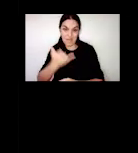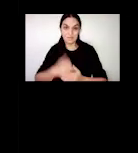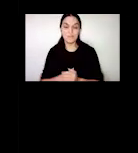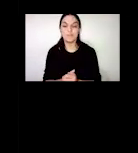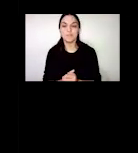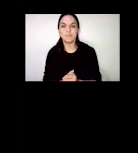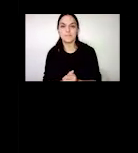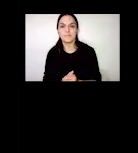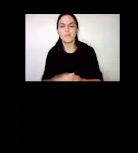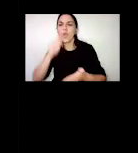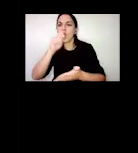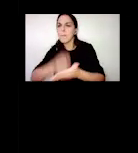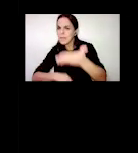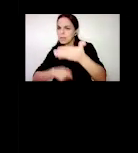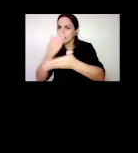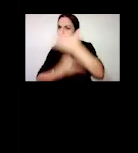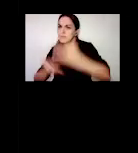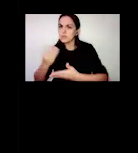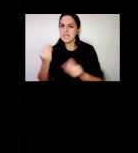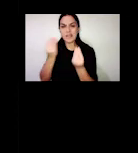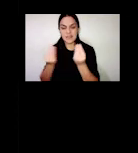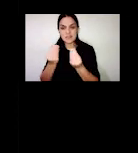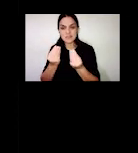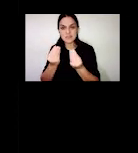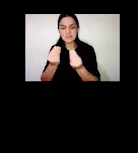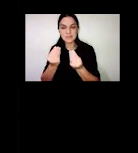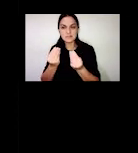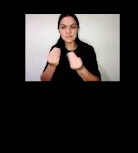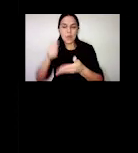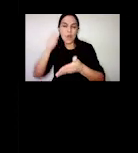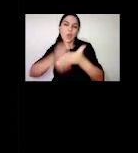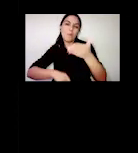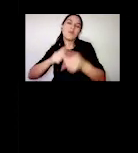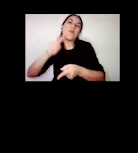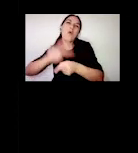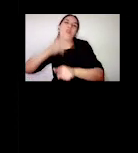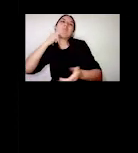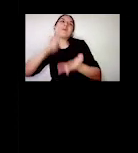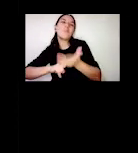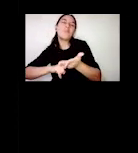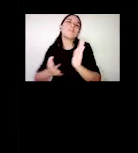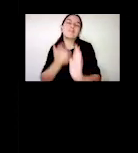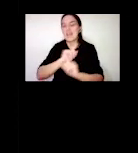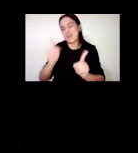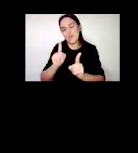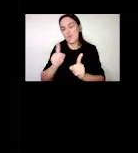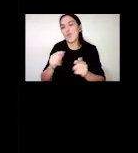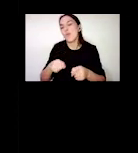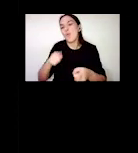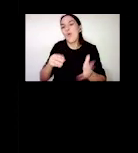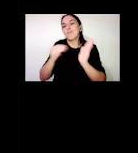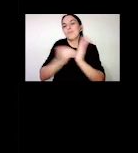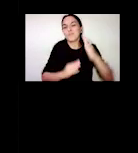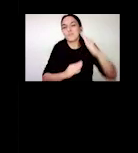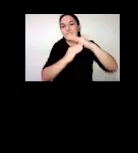de convenio de reciprocidad, no hablamos de convenio para evitar la doble imposición, no tienen jerarquía constitucional,